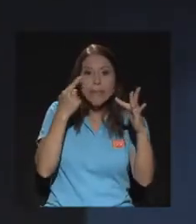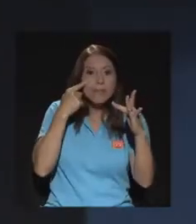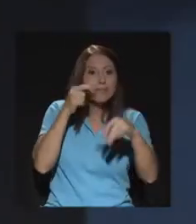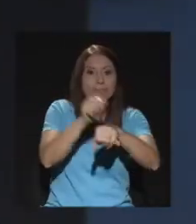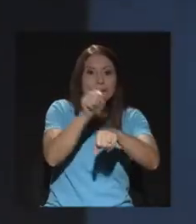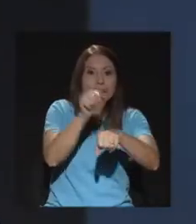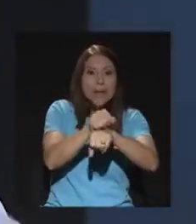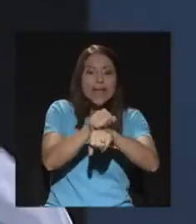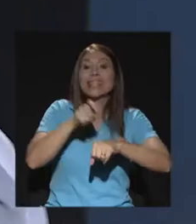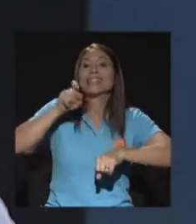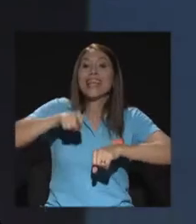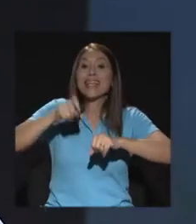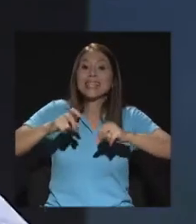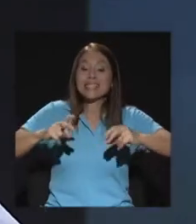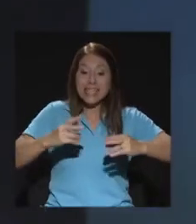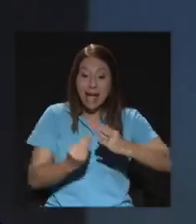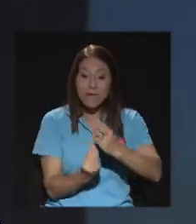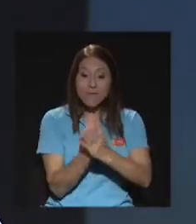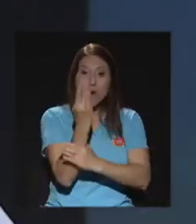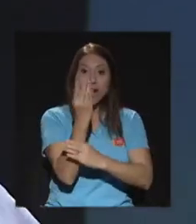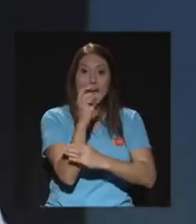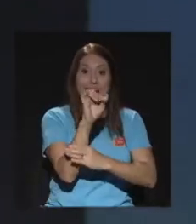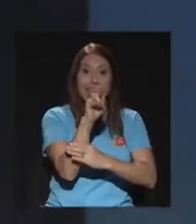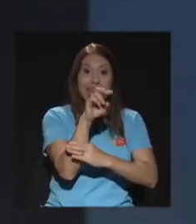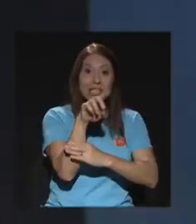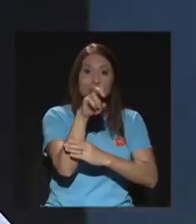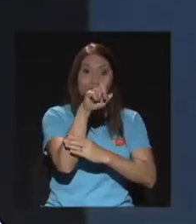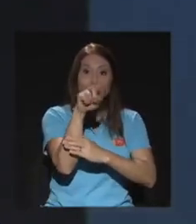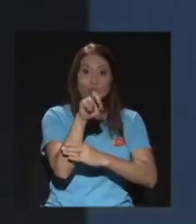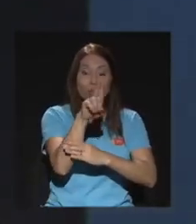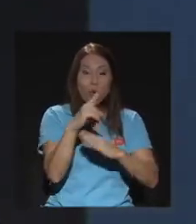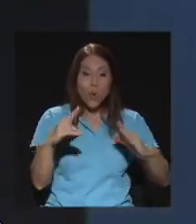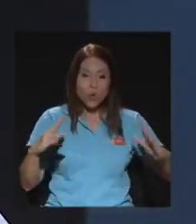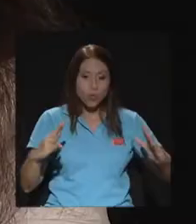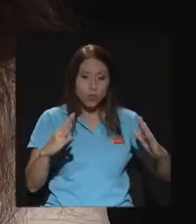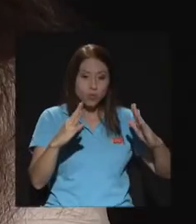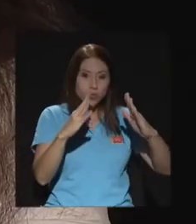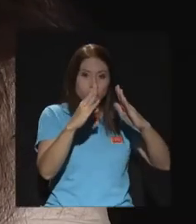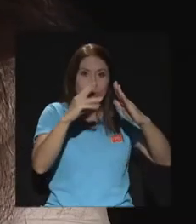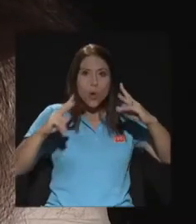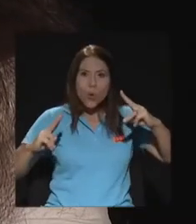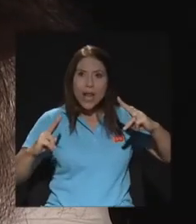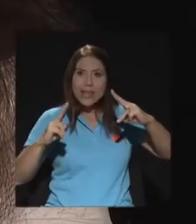en el volcán Irazú, un transmisor, invertir en programación. Pero eso se soluciona fácilmente. Y